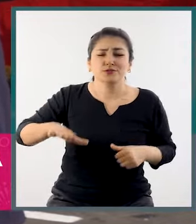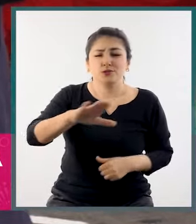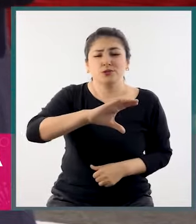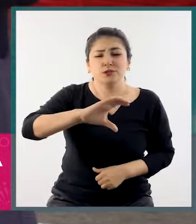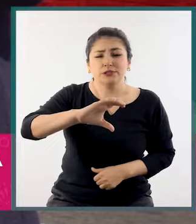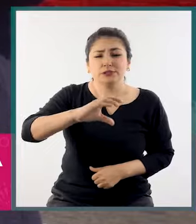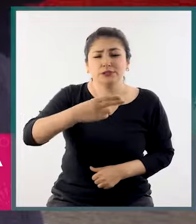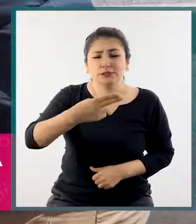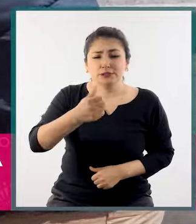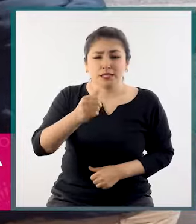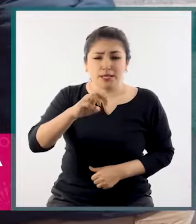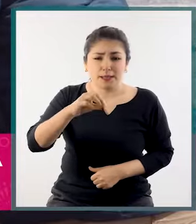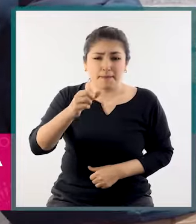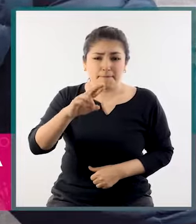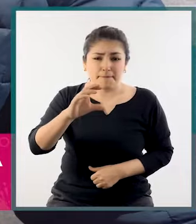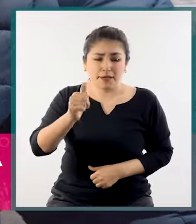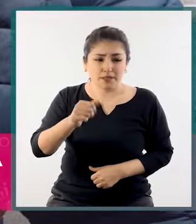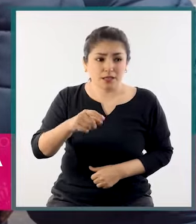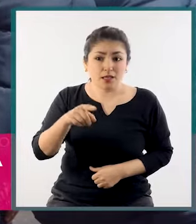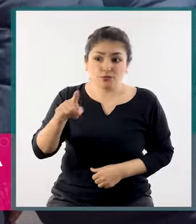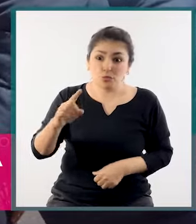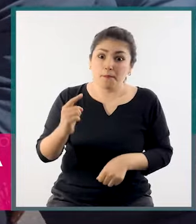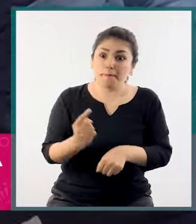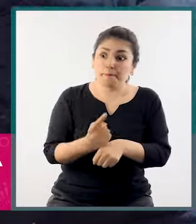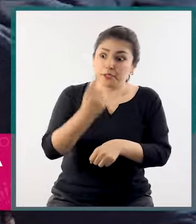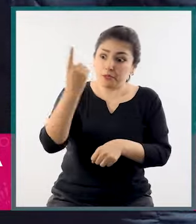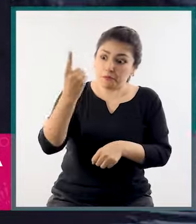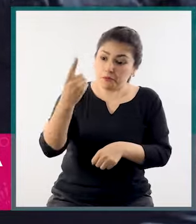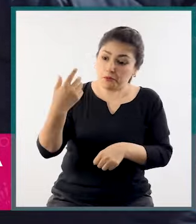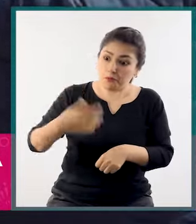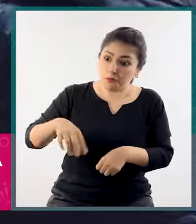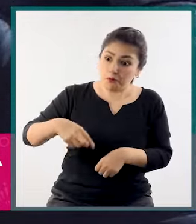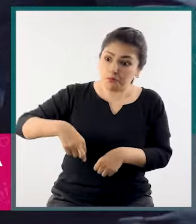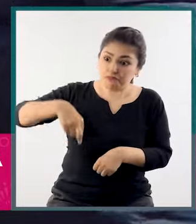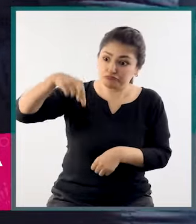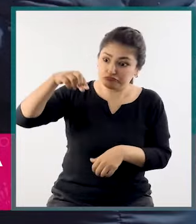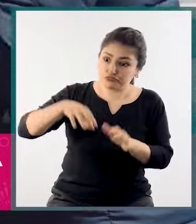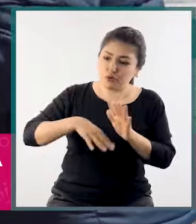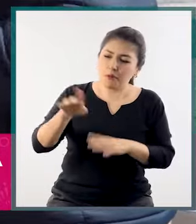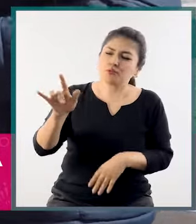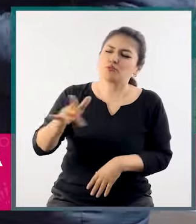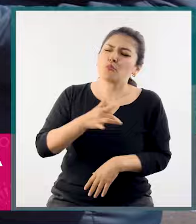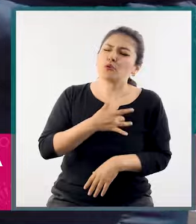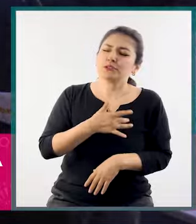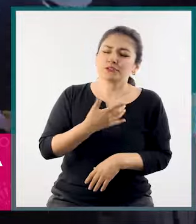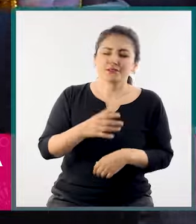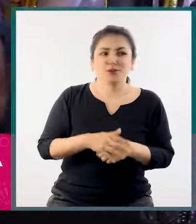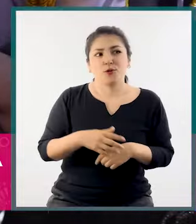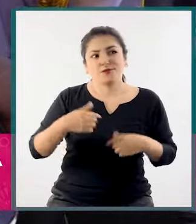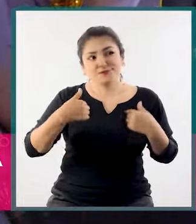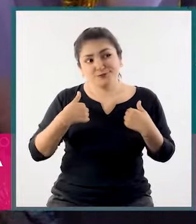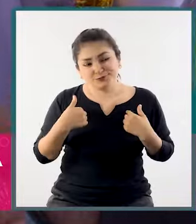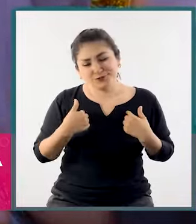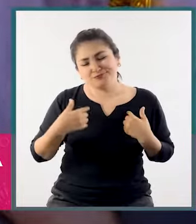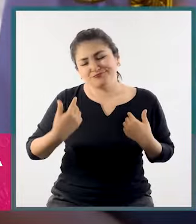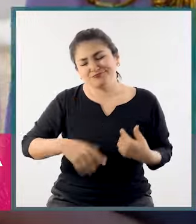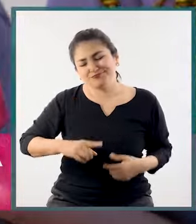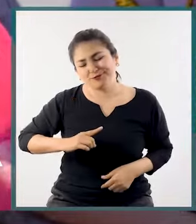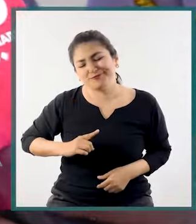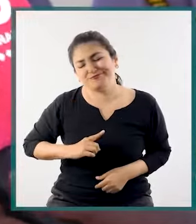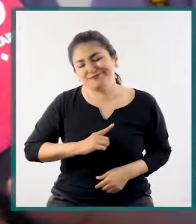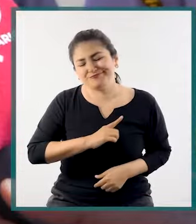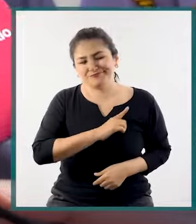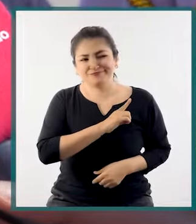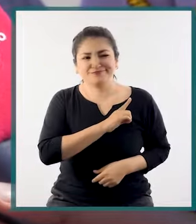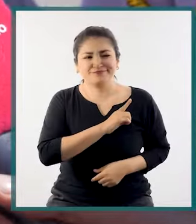de Chacabarca. Primer puesto a nivel superior del concurso nacional de desfile cívico escolar. ¿Cómo se sienten? Orgullosamente